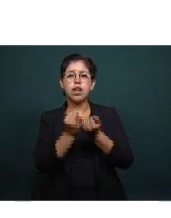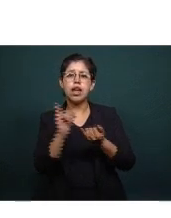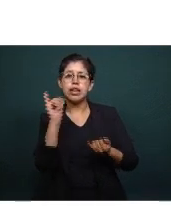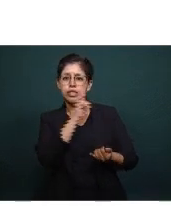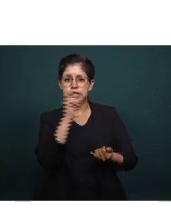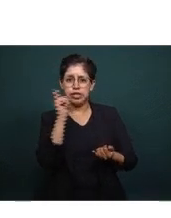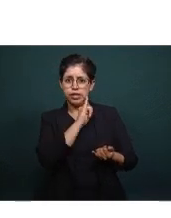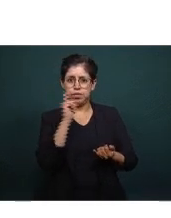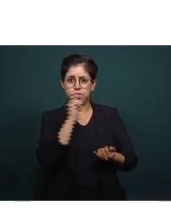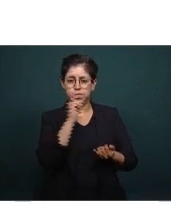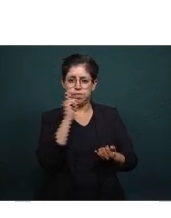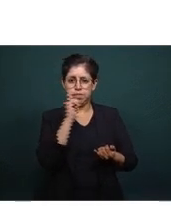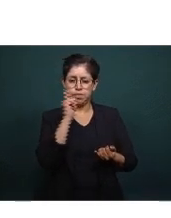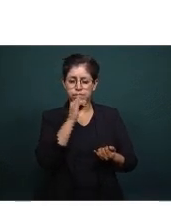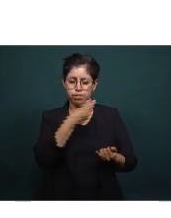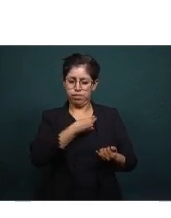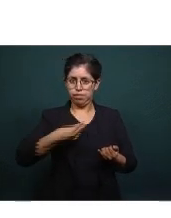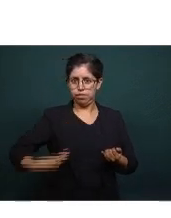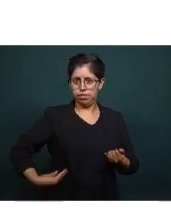personal